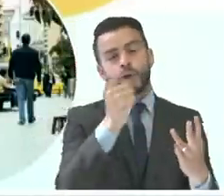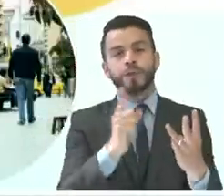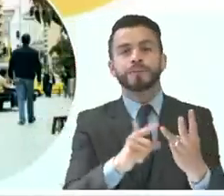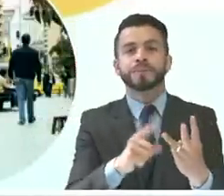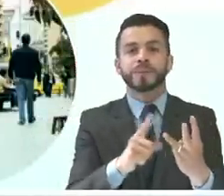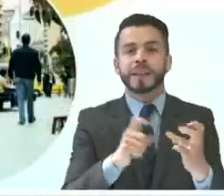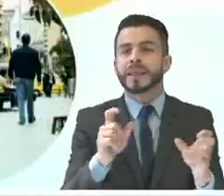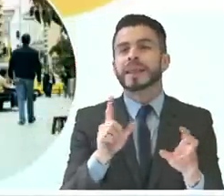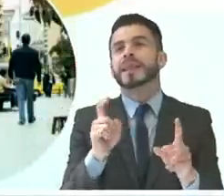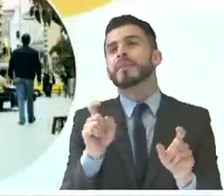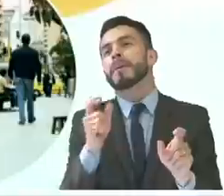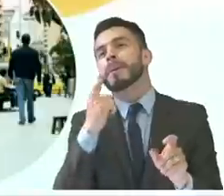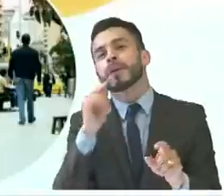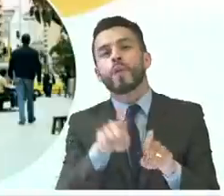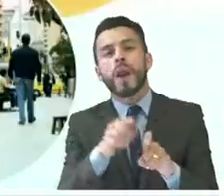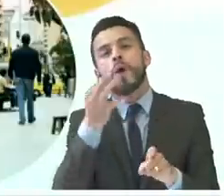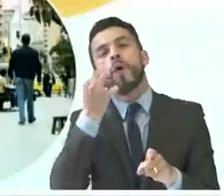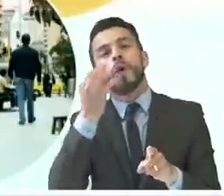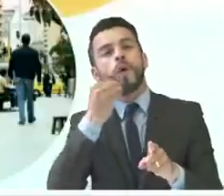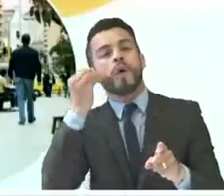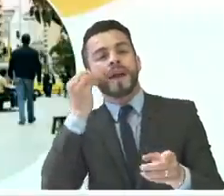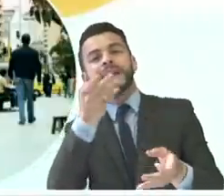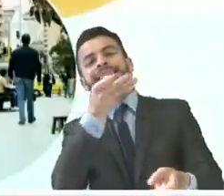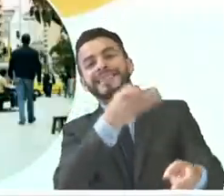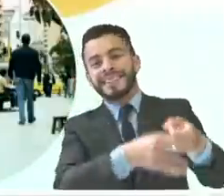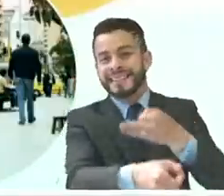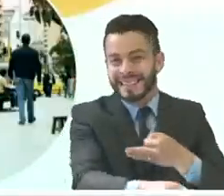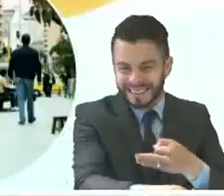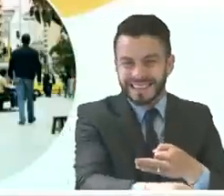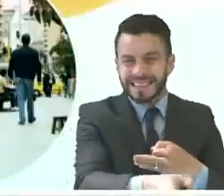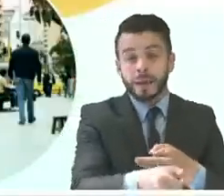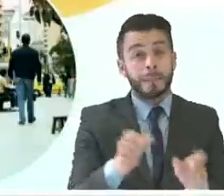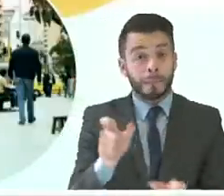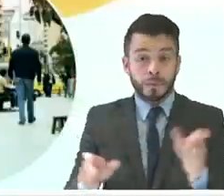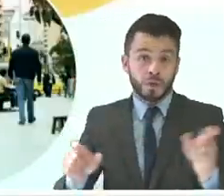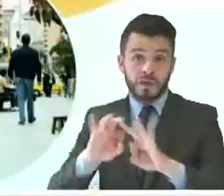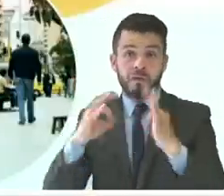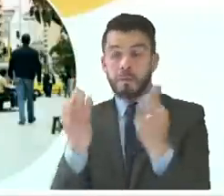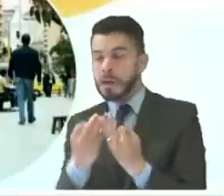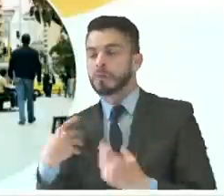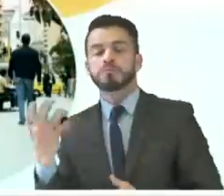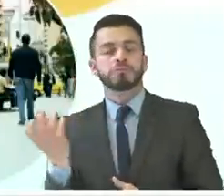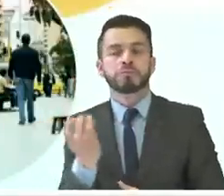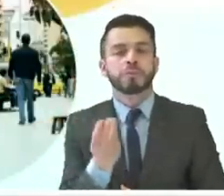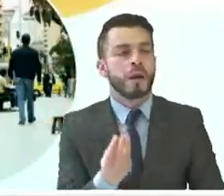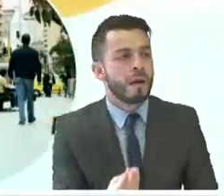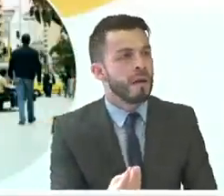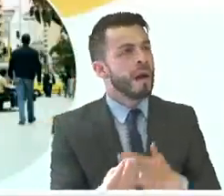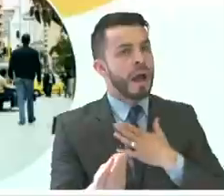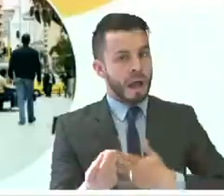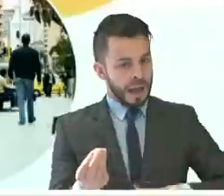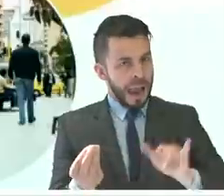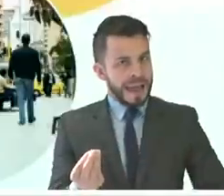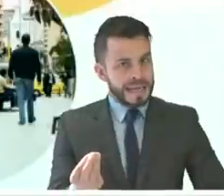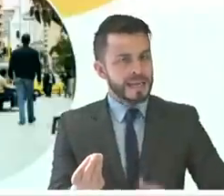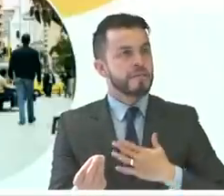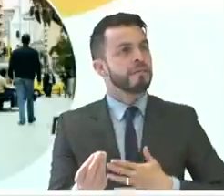del lugar se enfoca en crear más espacios de disfrute y desarrollo de la vida urbana para los ciudadanos.